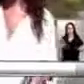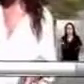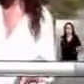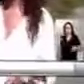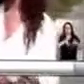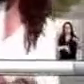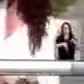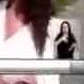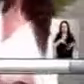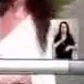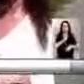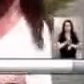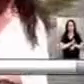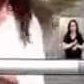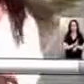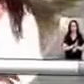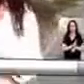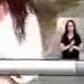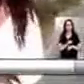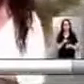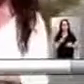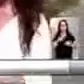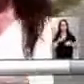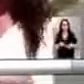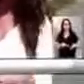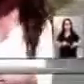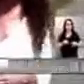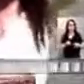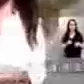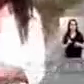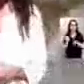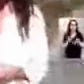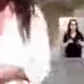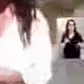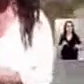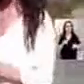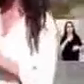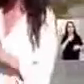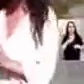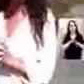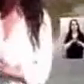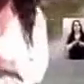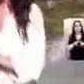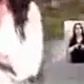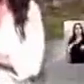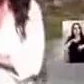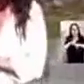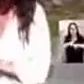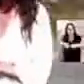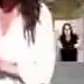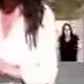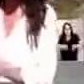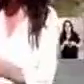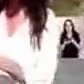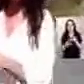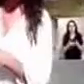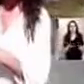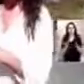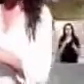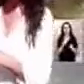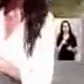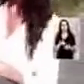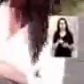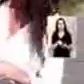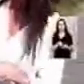Puertorriqueños, los locales, tiene un rompeolas artificial y se forma una piscina natural, pero hace tanto calor que ellos no esperan en la arena ni en